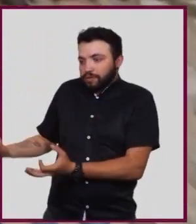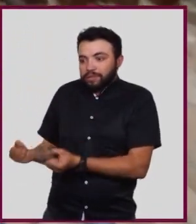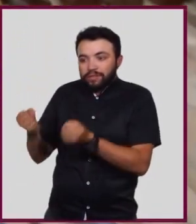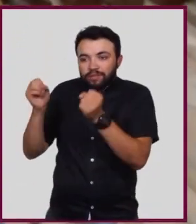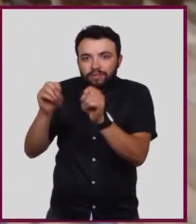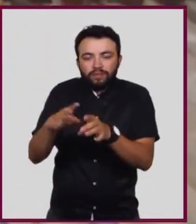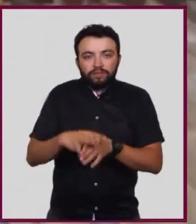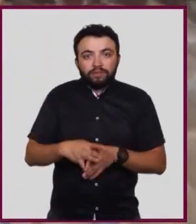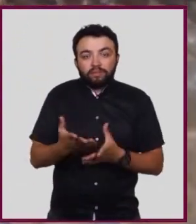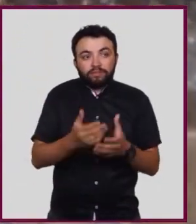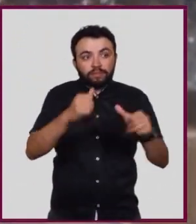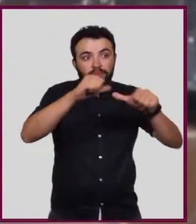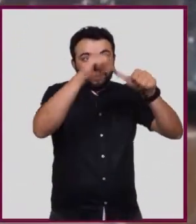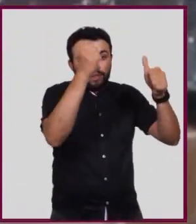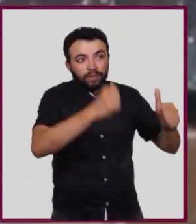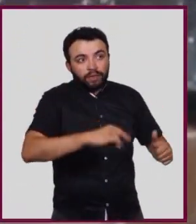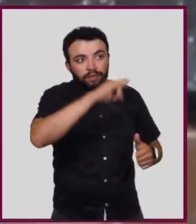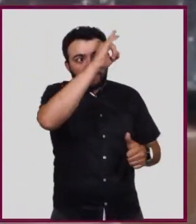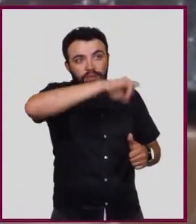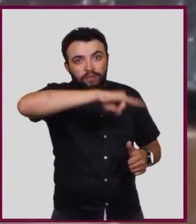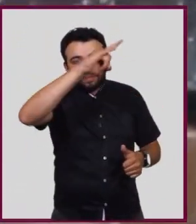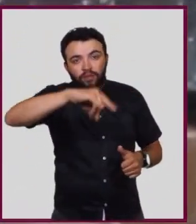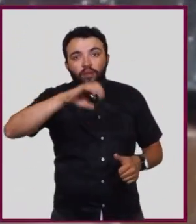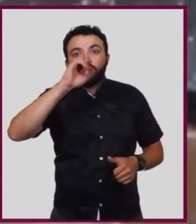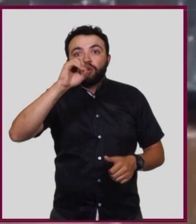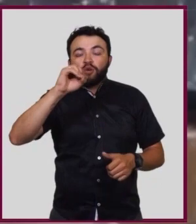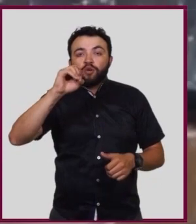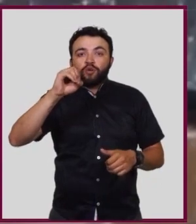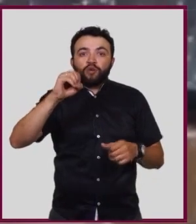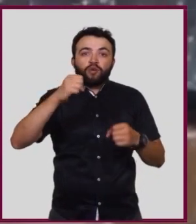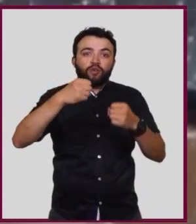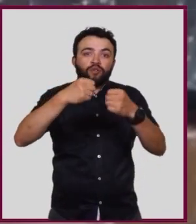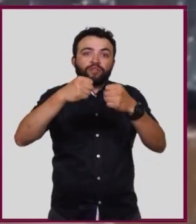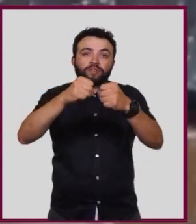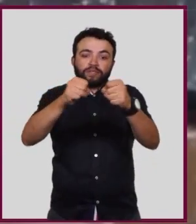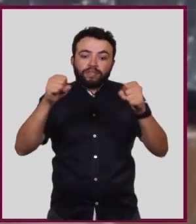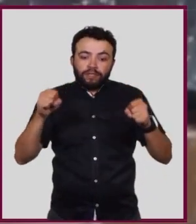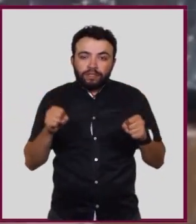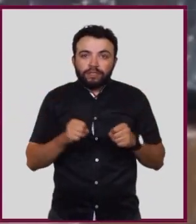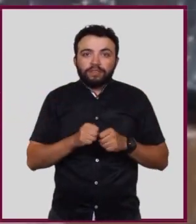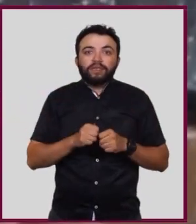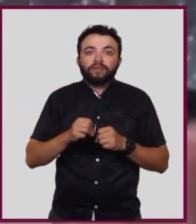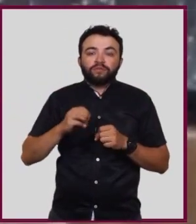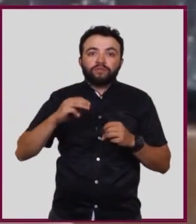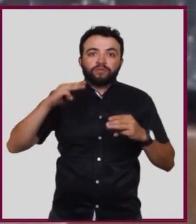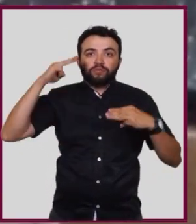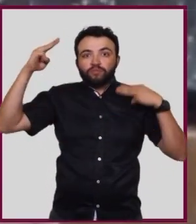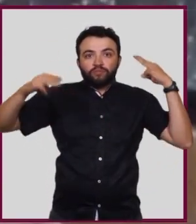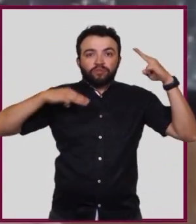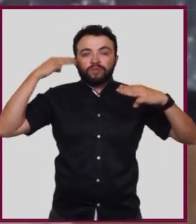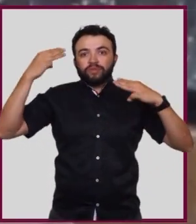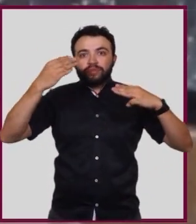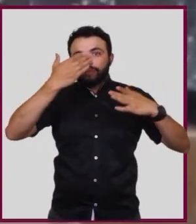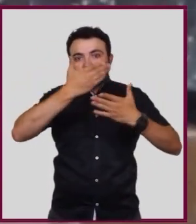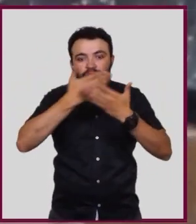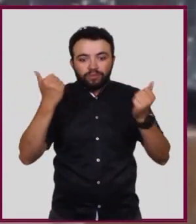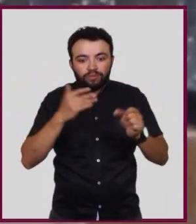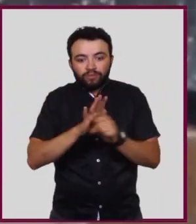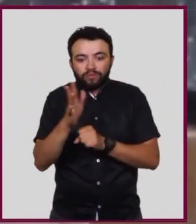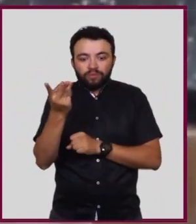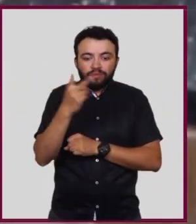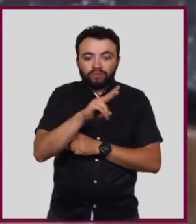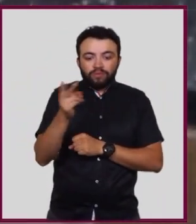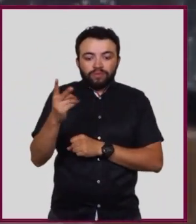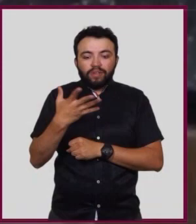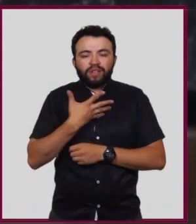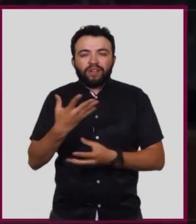arte o era una sala de un museo. Y teníamos